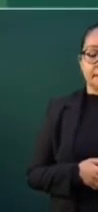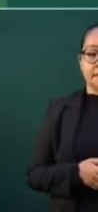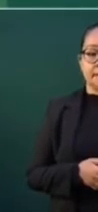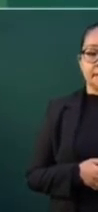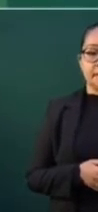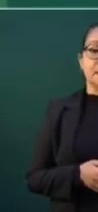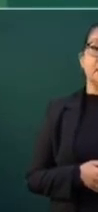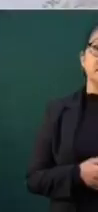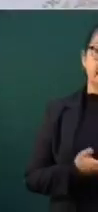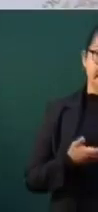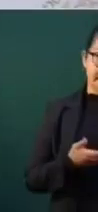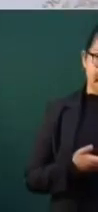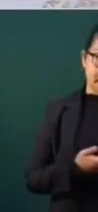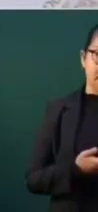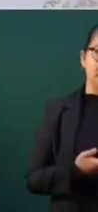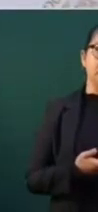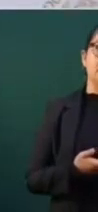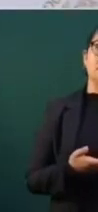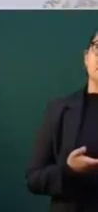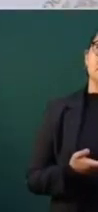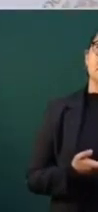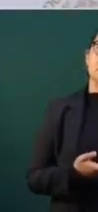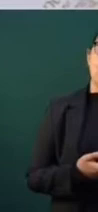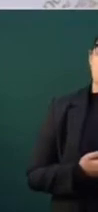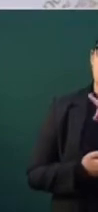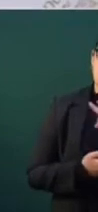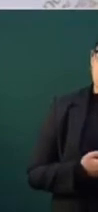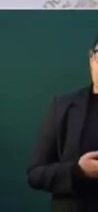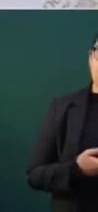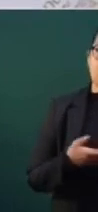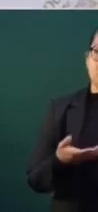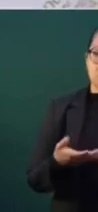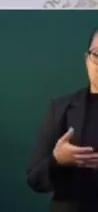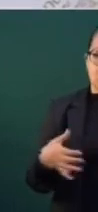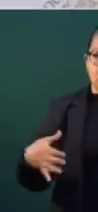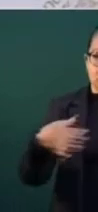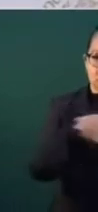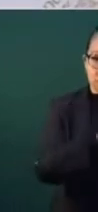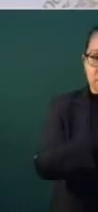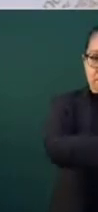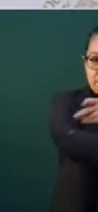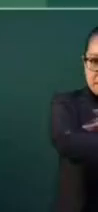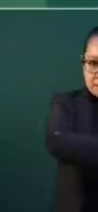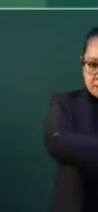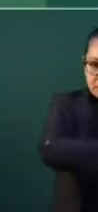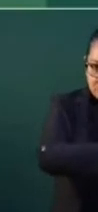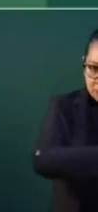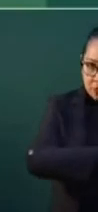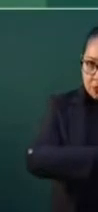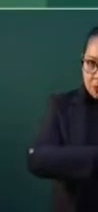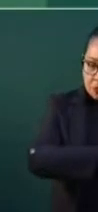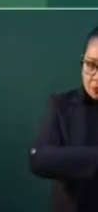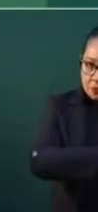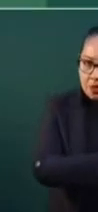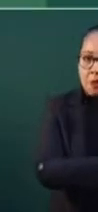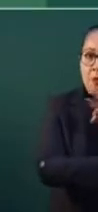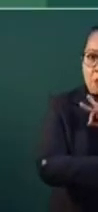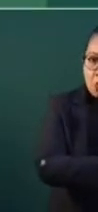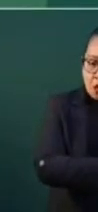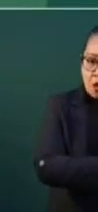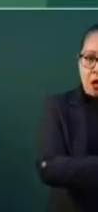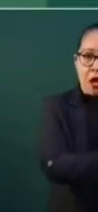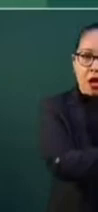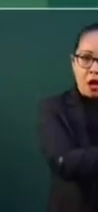el que puedan recibir las familias de Cuba remesas